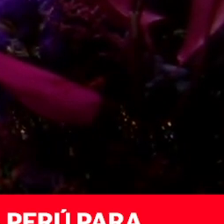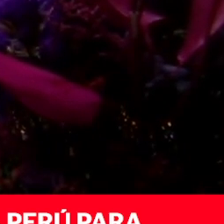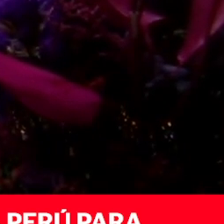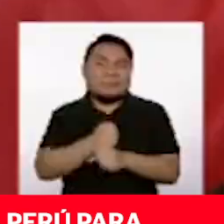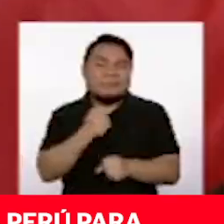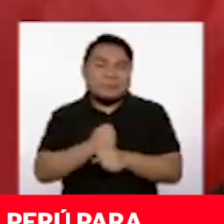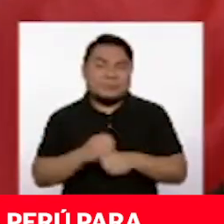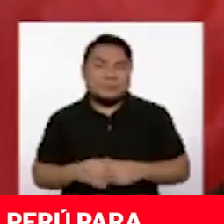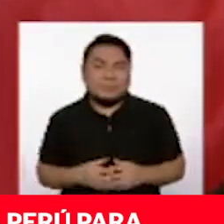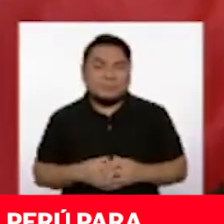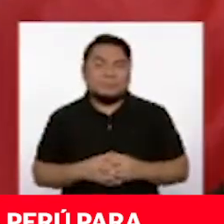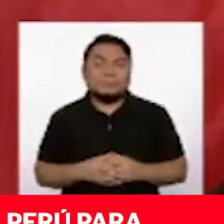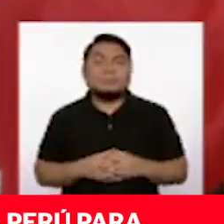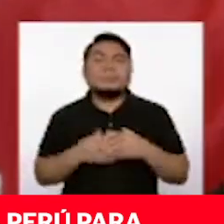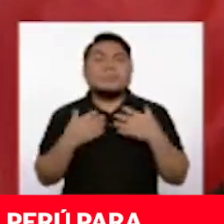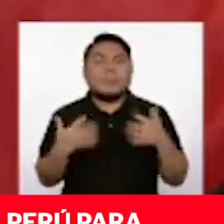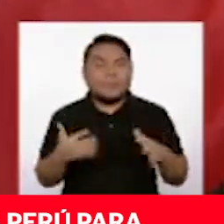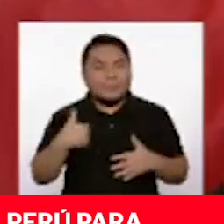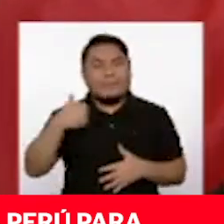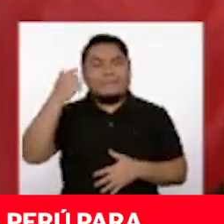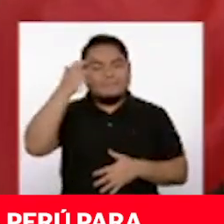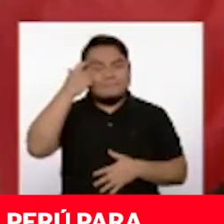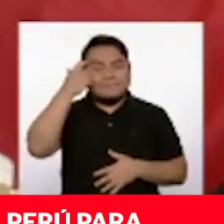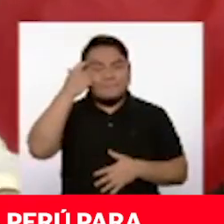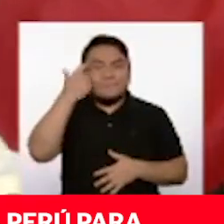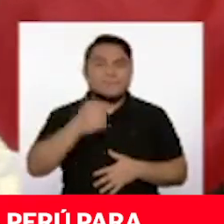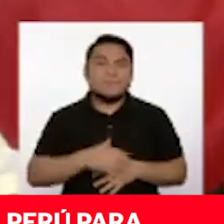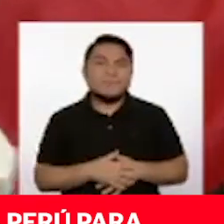del año. Y hemos